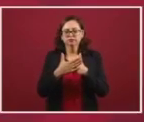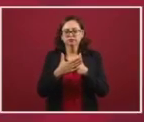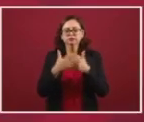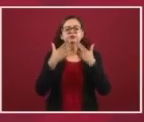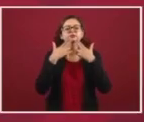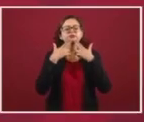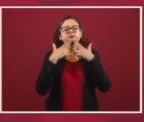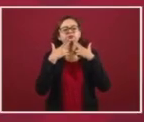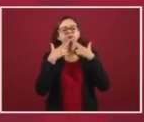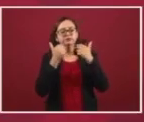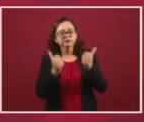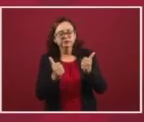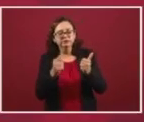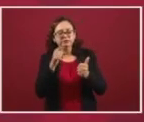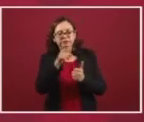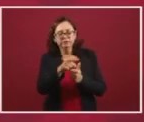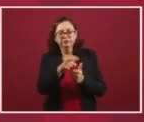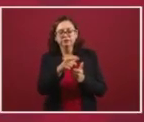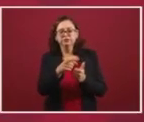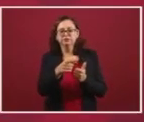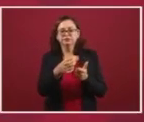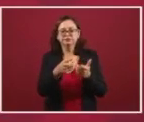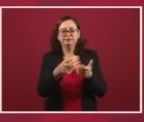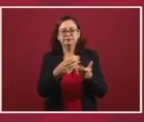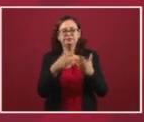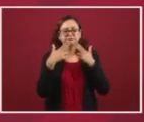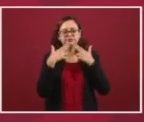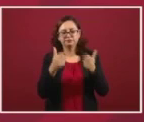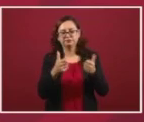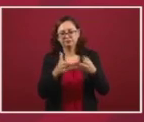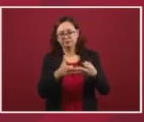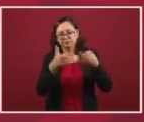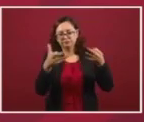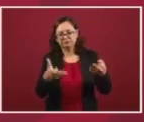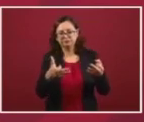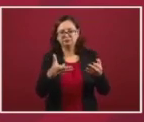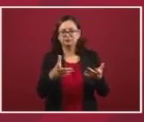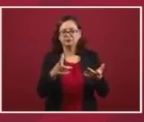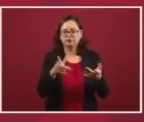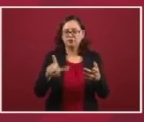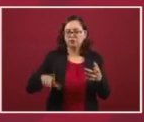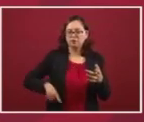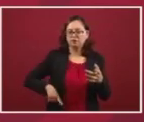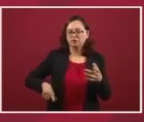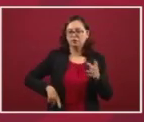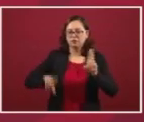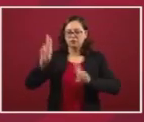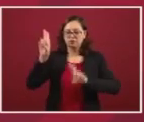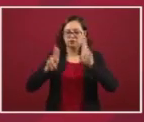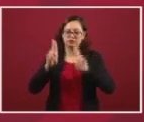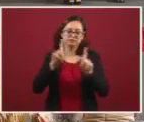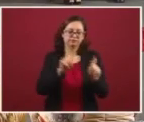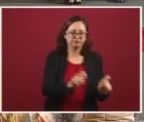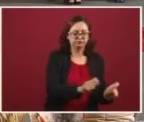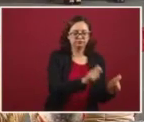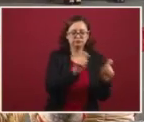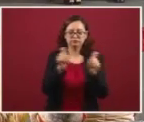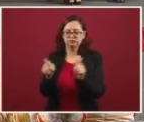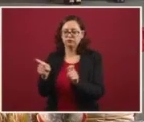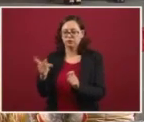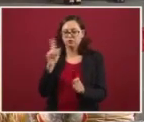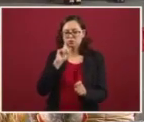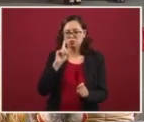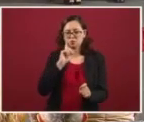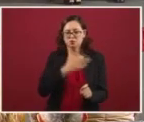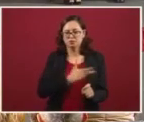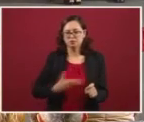un rancho, de una quinta, al gobierno de Naucalpan, a la presidenta Patricia